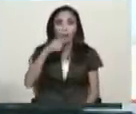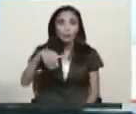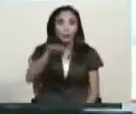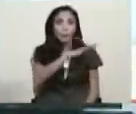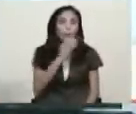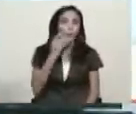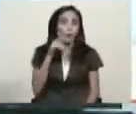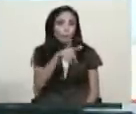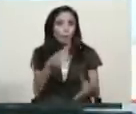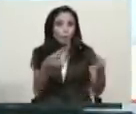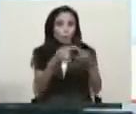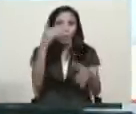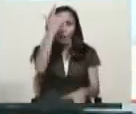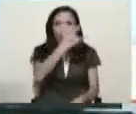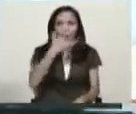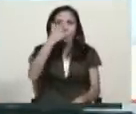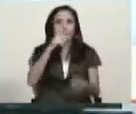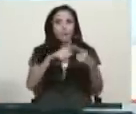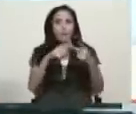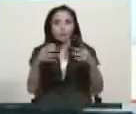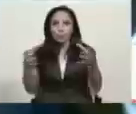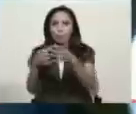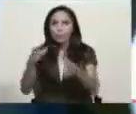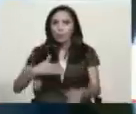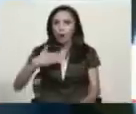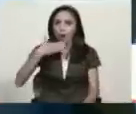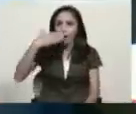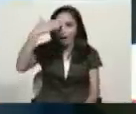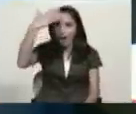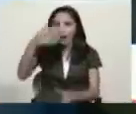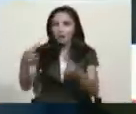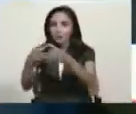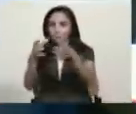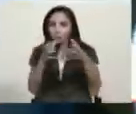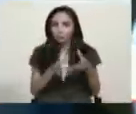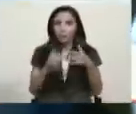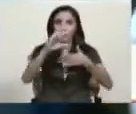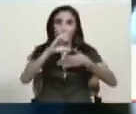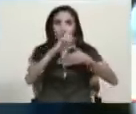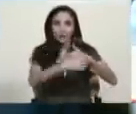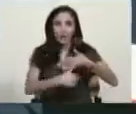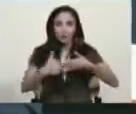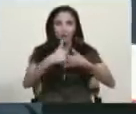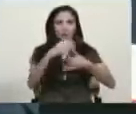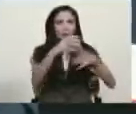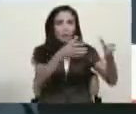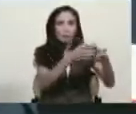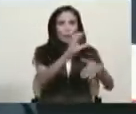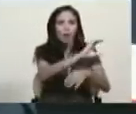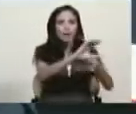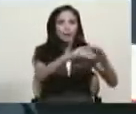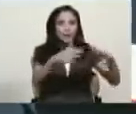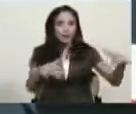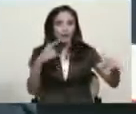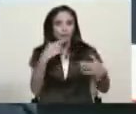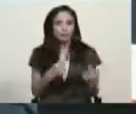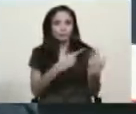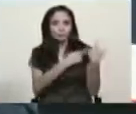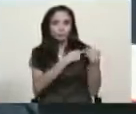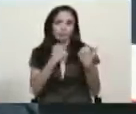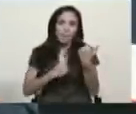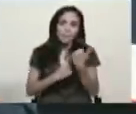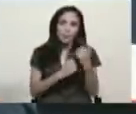África, con los pueblos árabes, con los pueblos de América Latina y el Caribe. Quiero asumir un